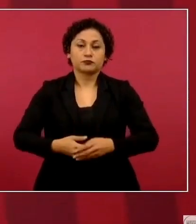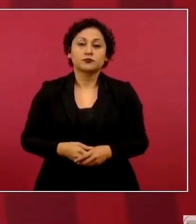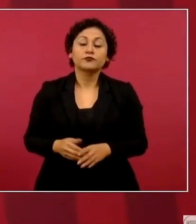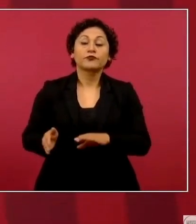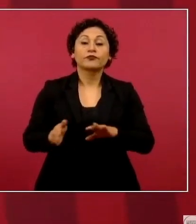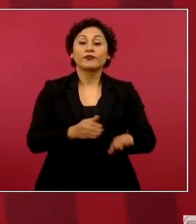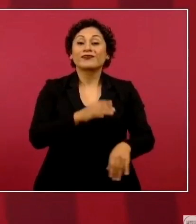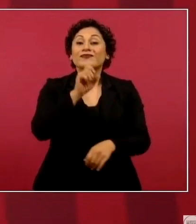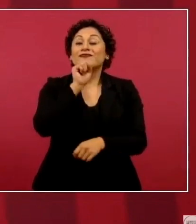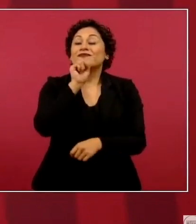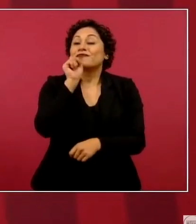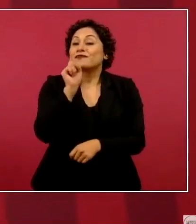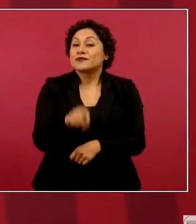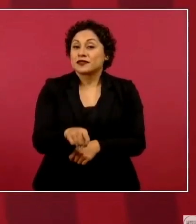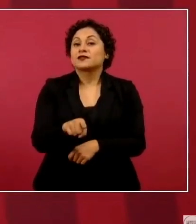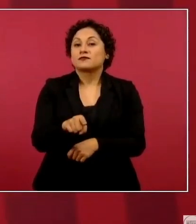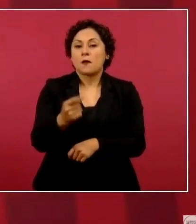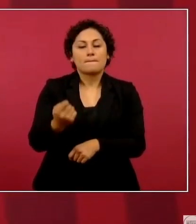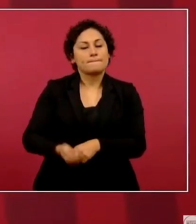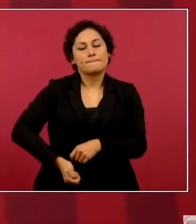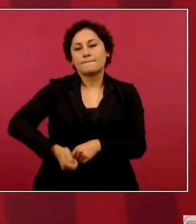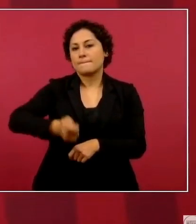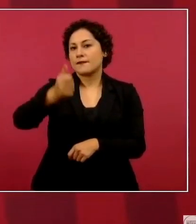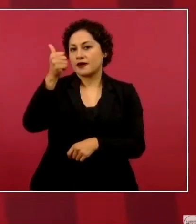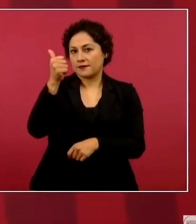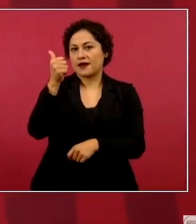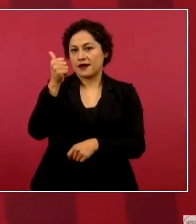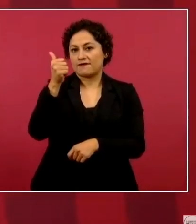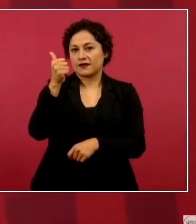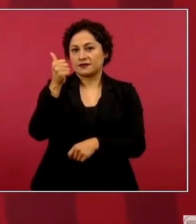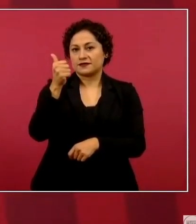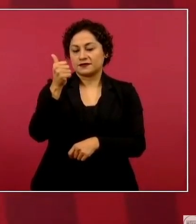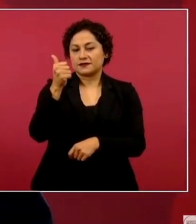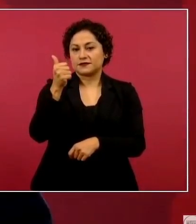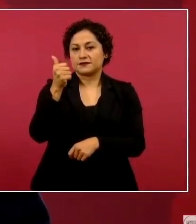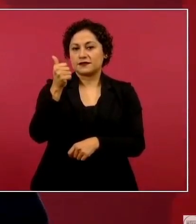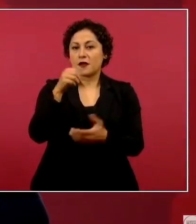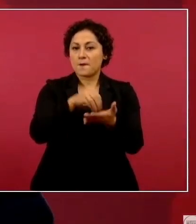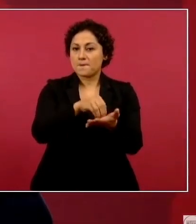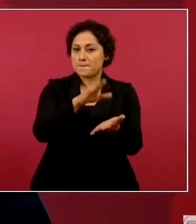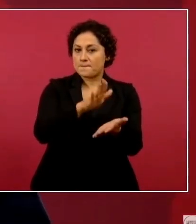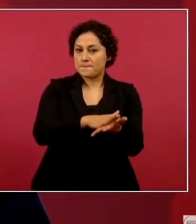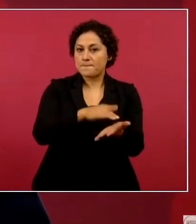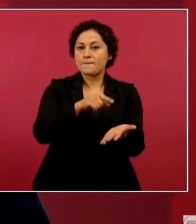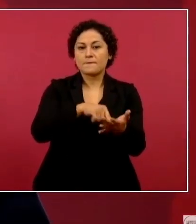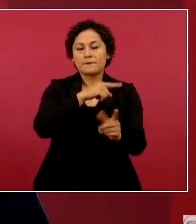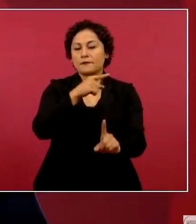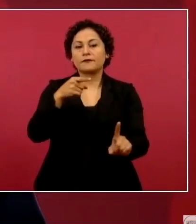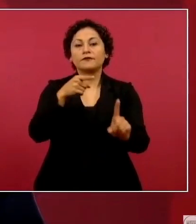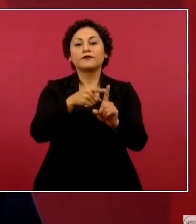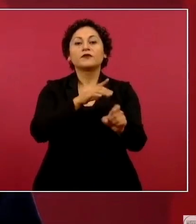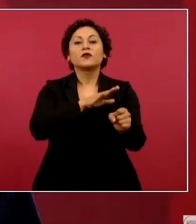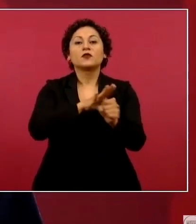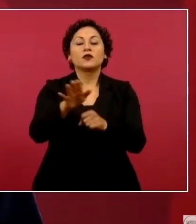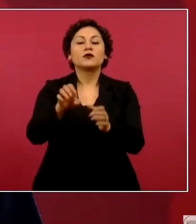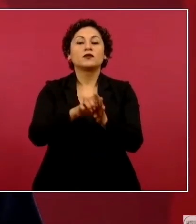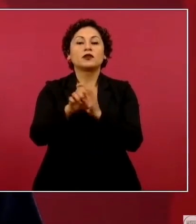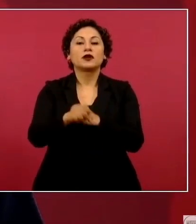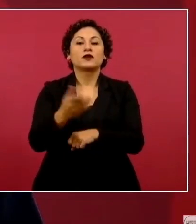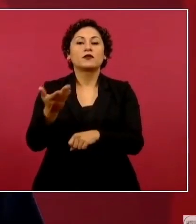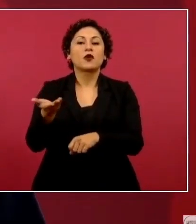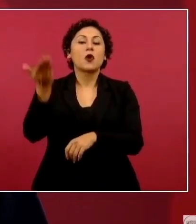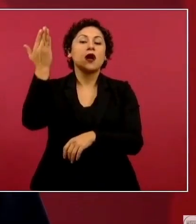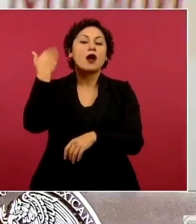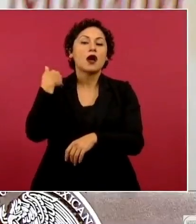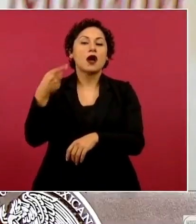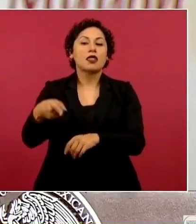se suprime o se prohíbe que se hagan uso de instrumentos como los monederos electrónicos